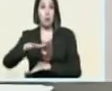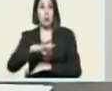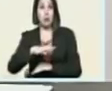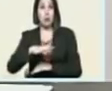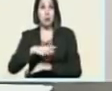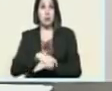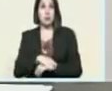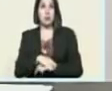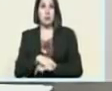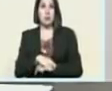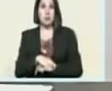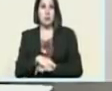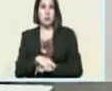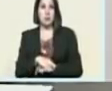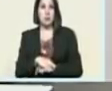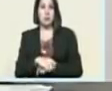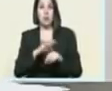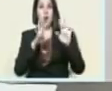y pensionadas,